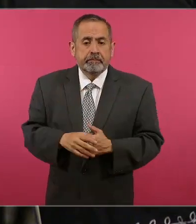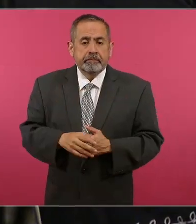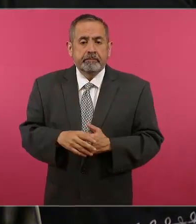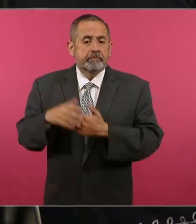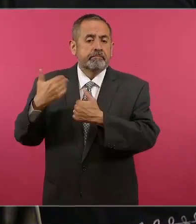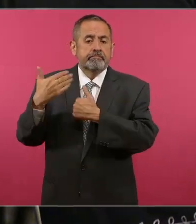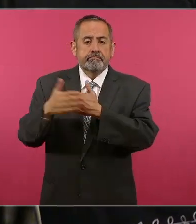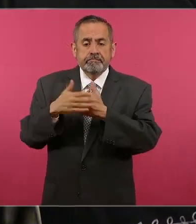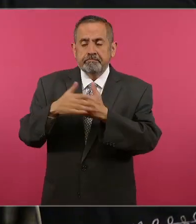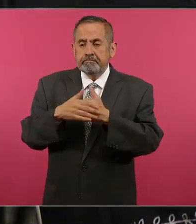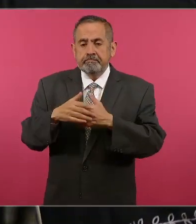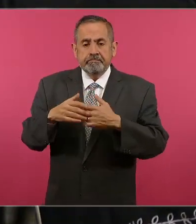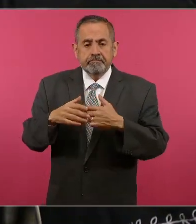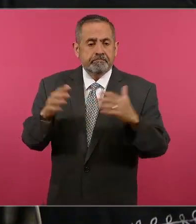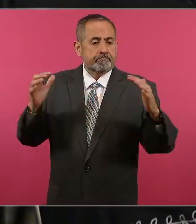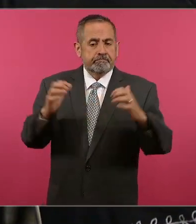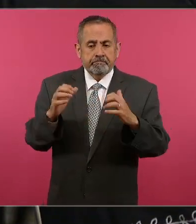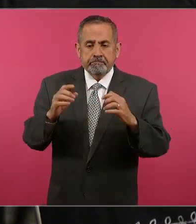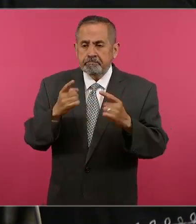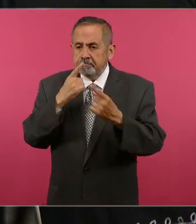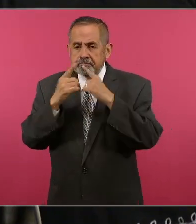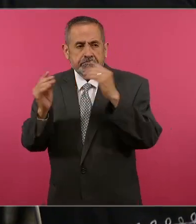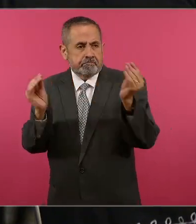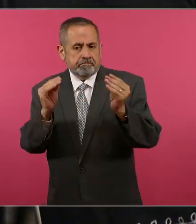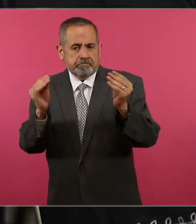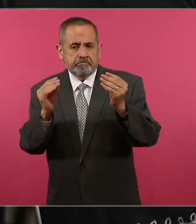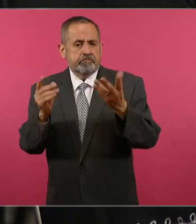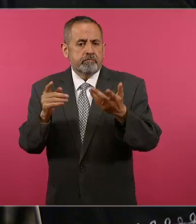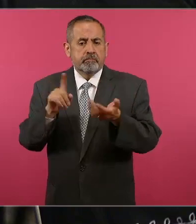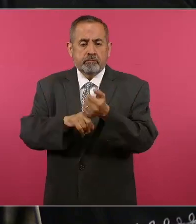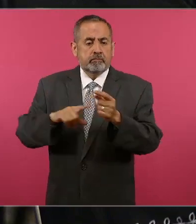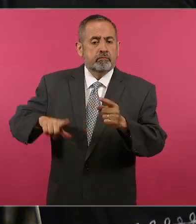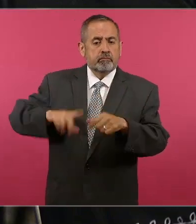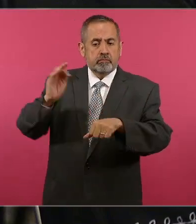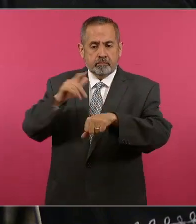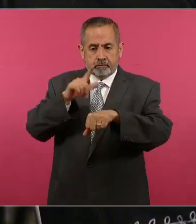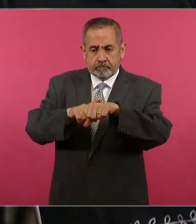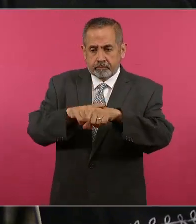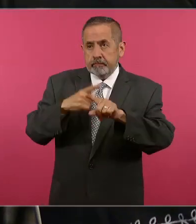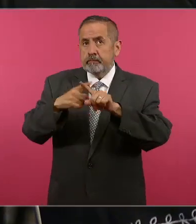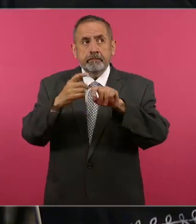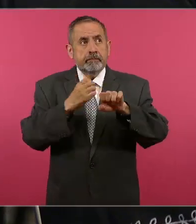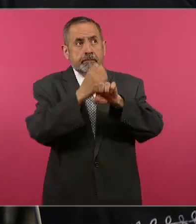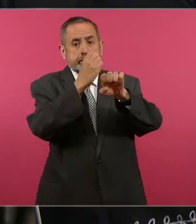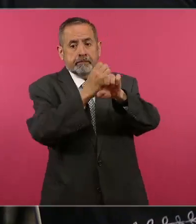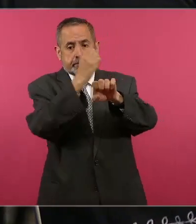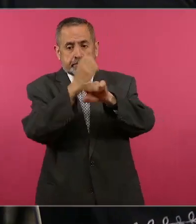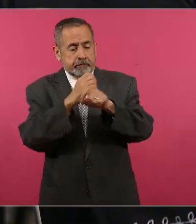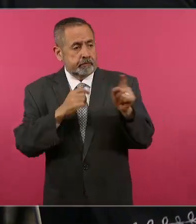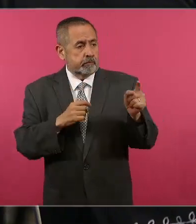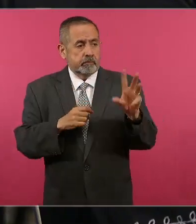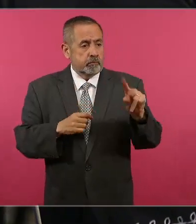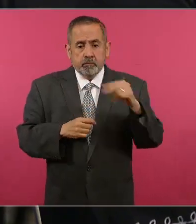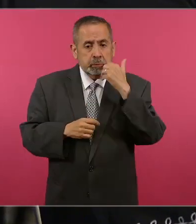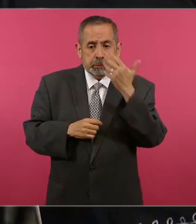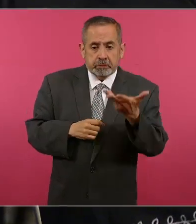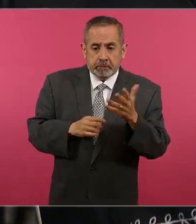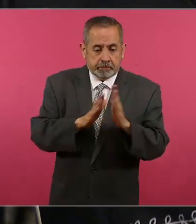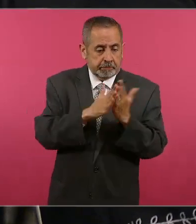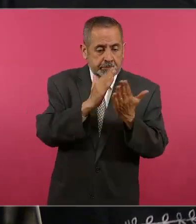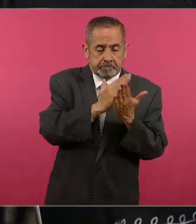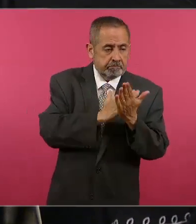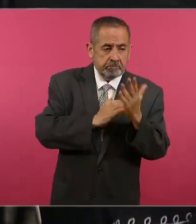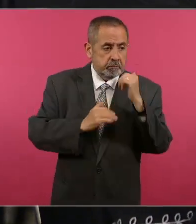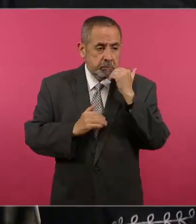llevarse, digamos, a este debate a un punto neutro con el gobierno federal y los demás gobiernos que no están a favor de estos